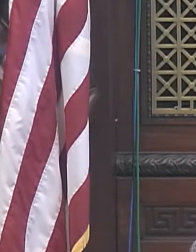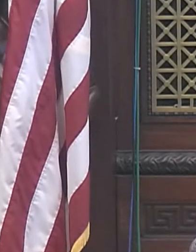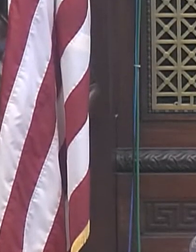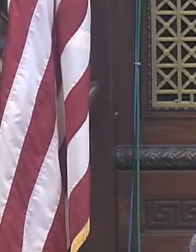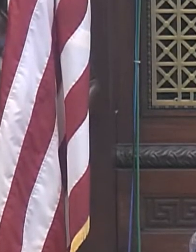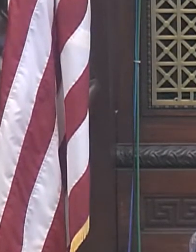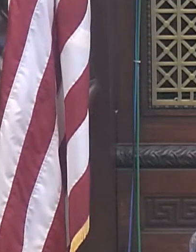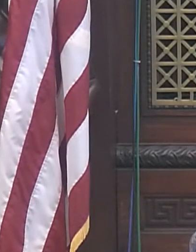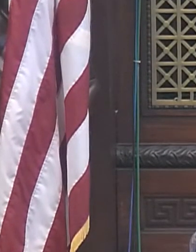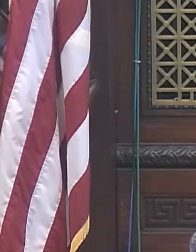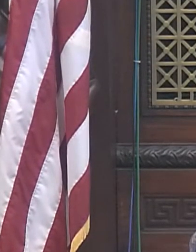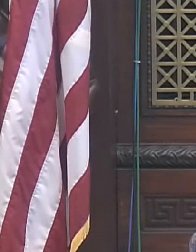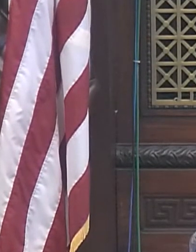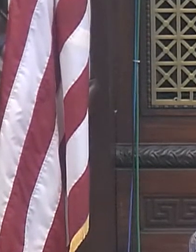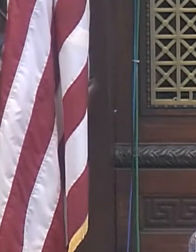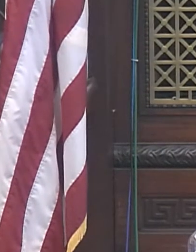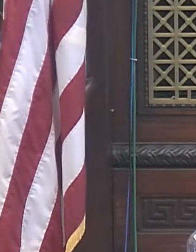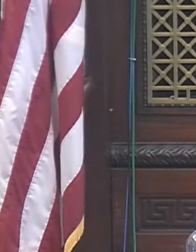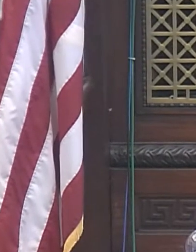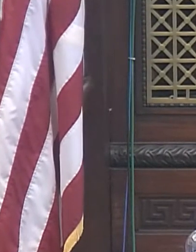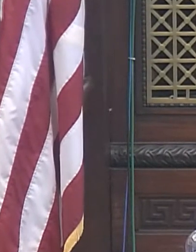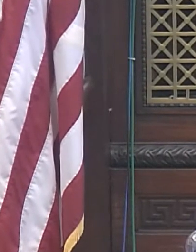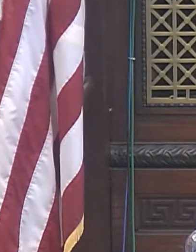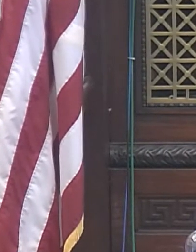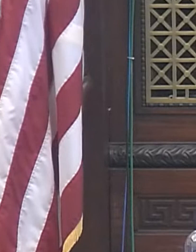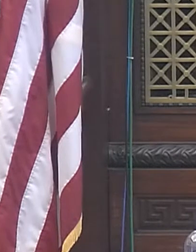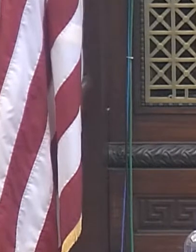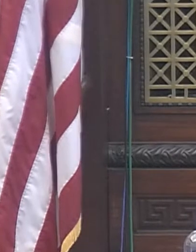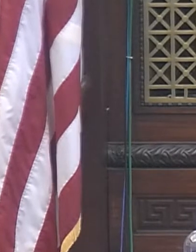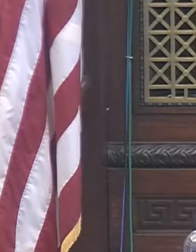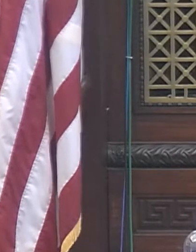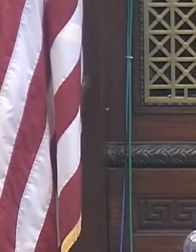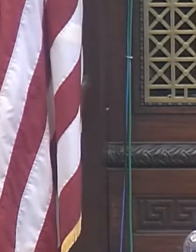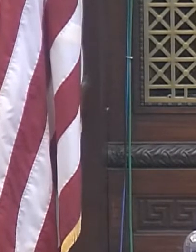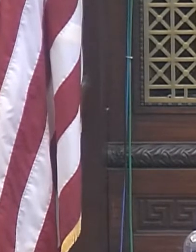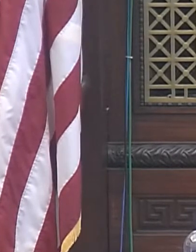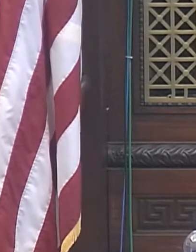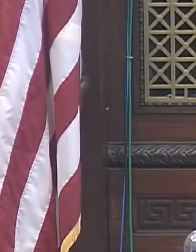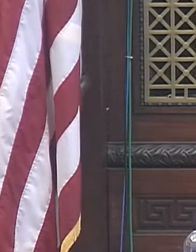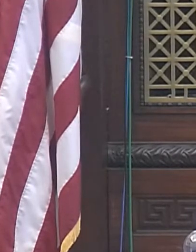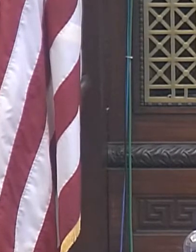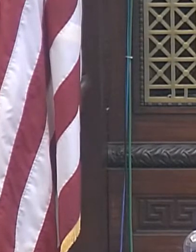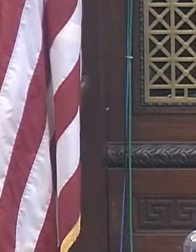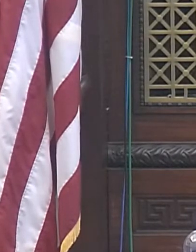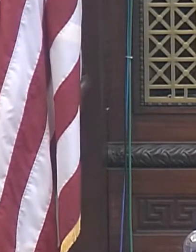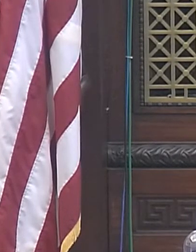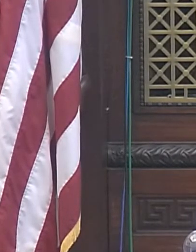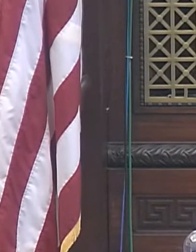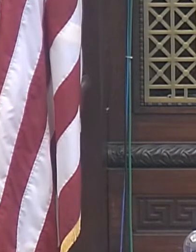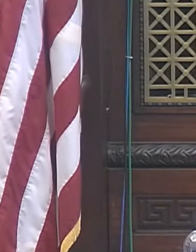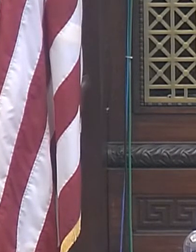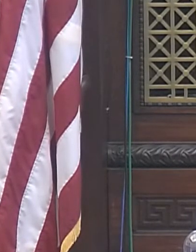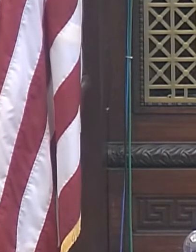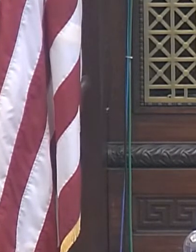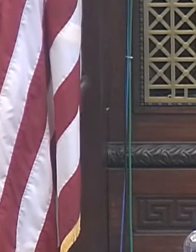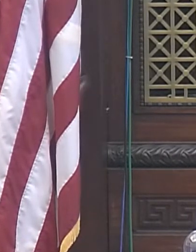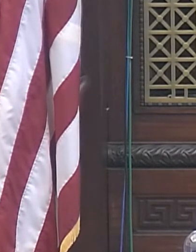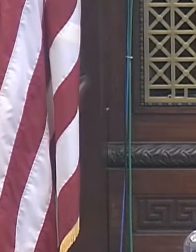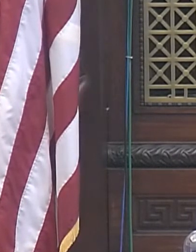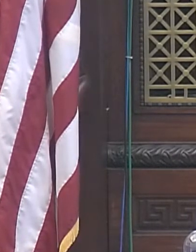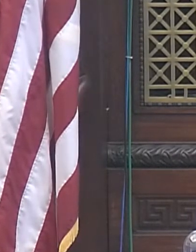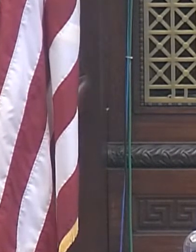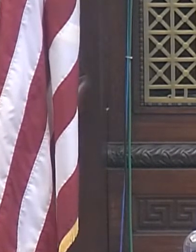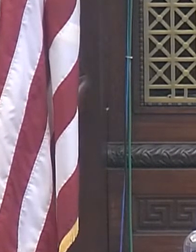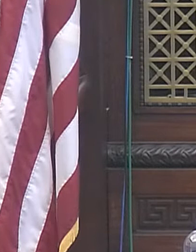darse cuenta, el alcalde Kenney no se encuentra aquí el día de hoy. De aquí en adelante hemos decidido mantener estas sesiones